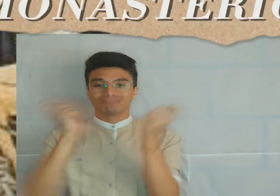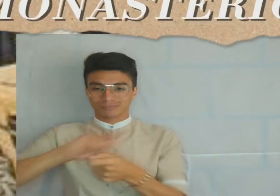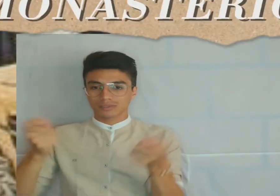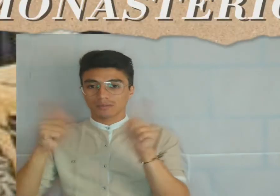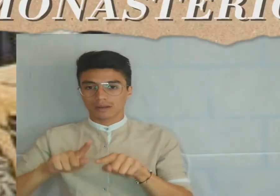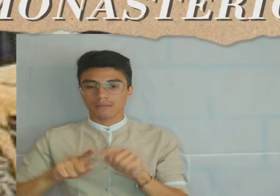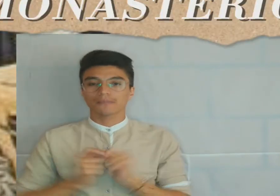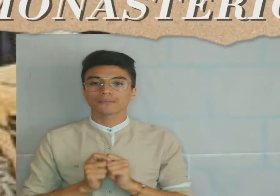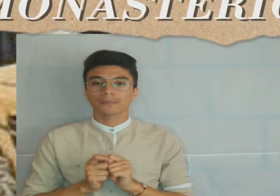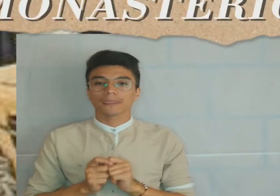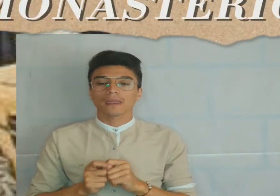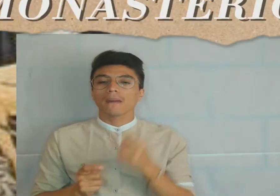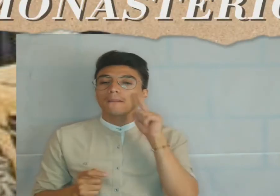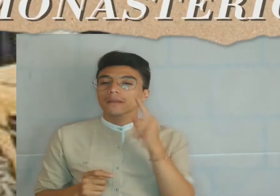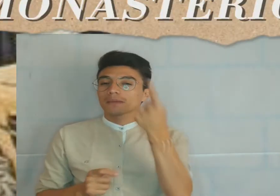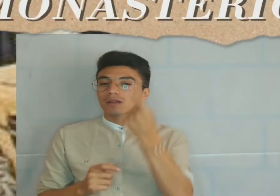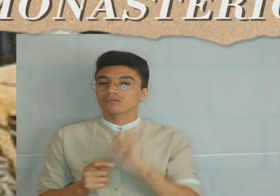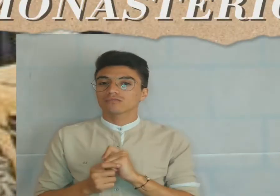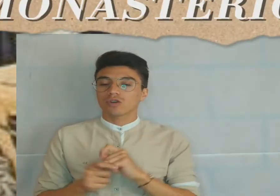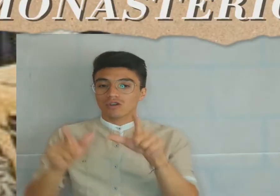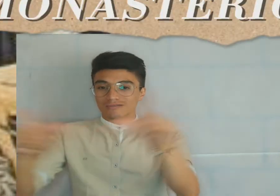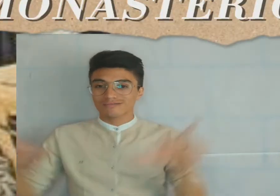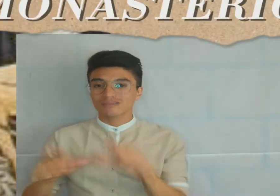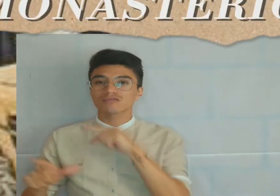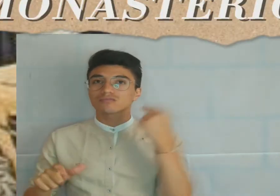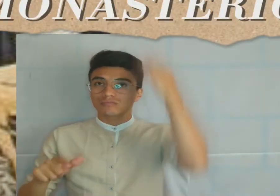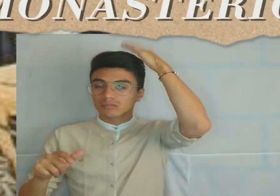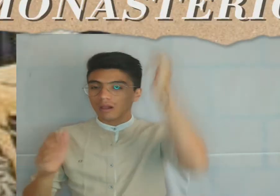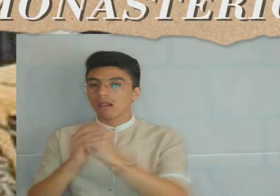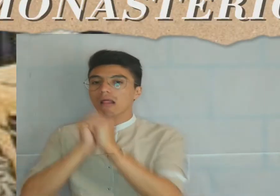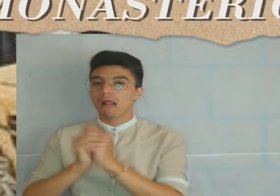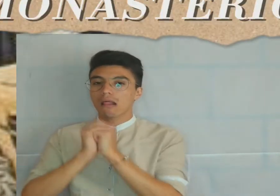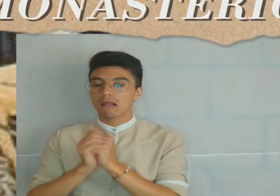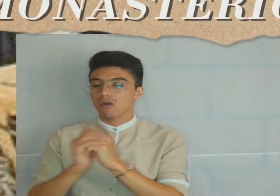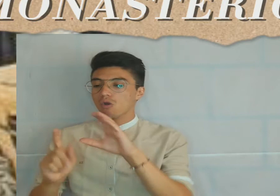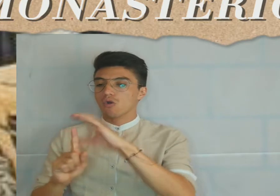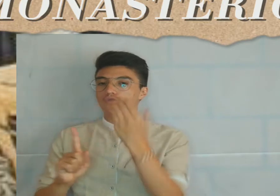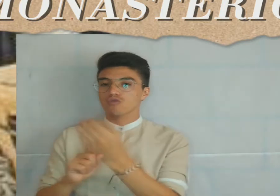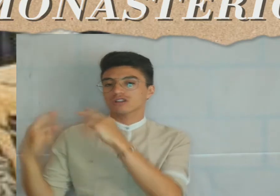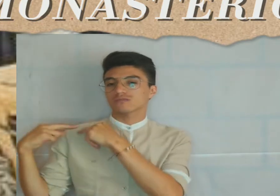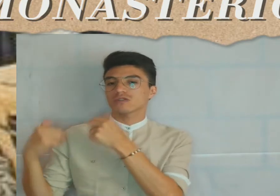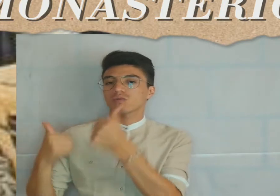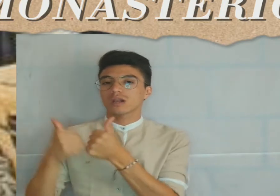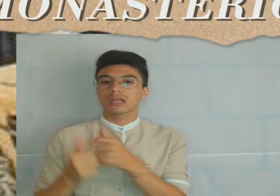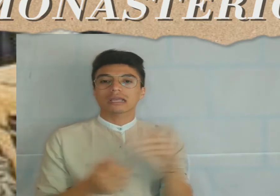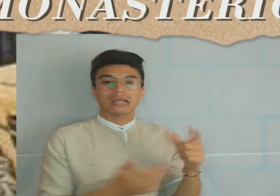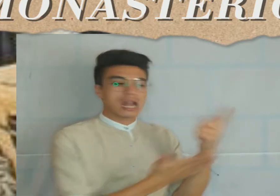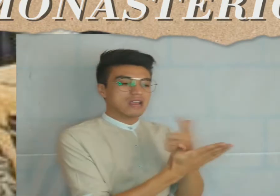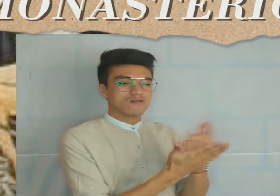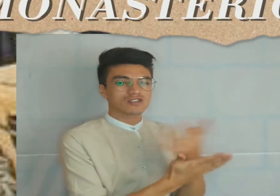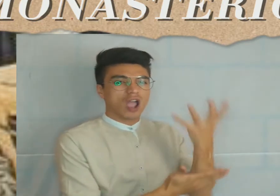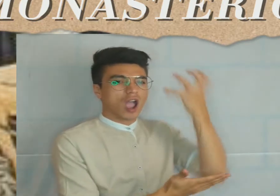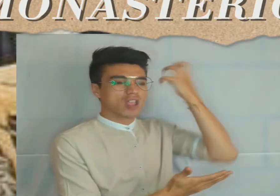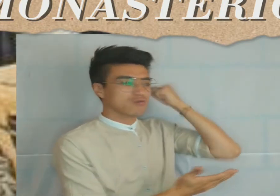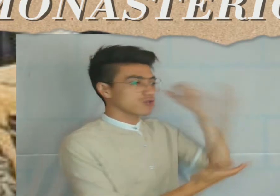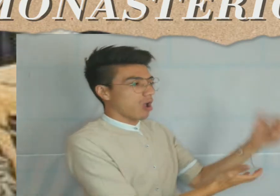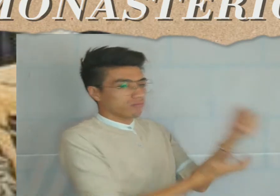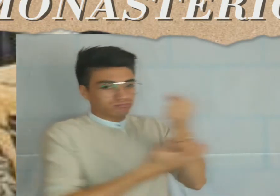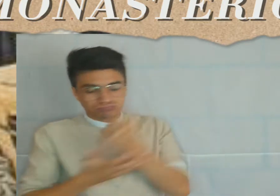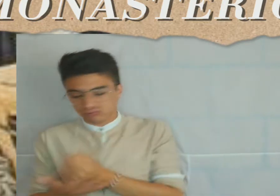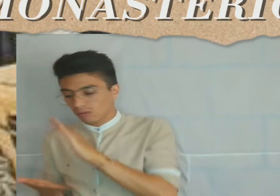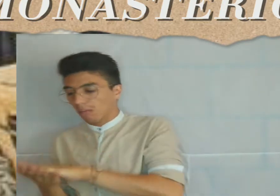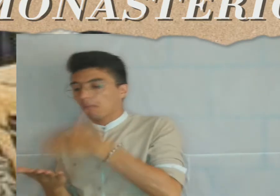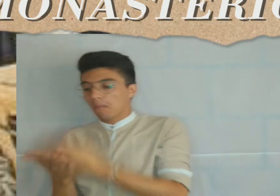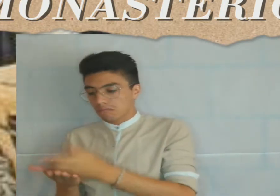con la labor cultural de los monasterios, que salvaron la cultura de la desaparición con la copia y transcripción de todo el saber clásico. Y